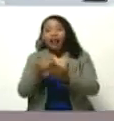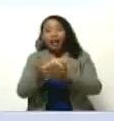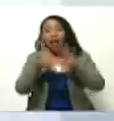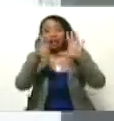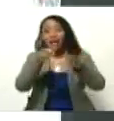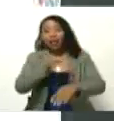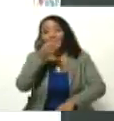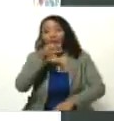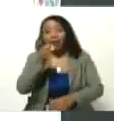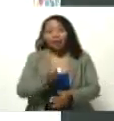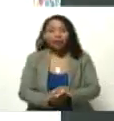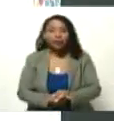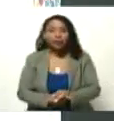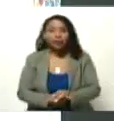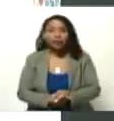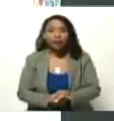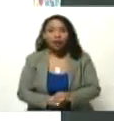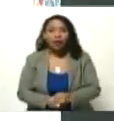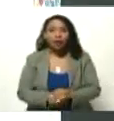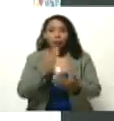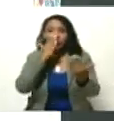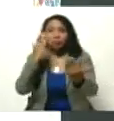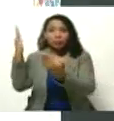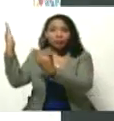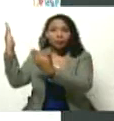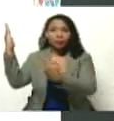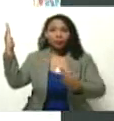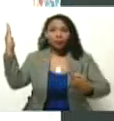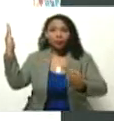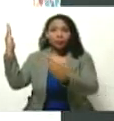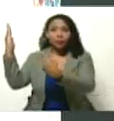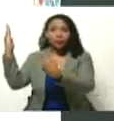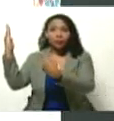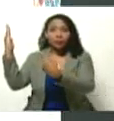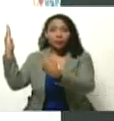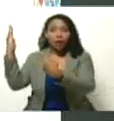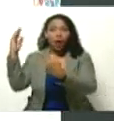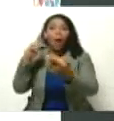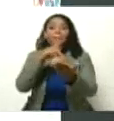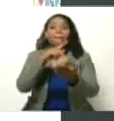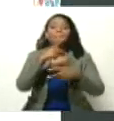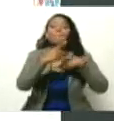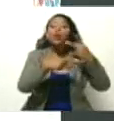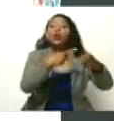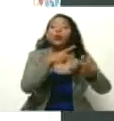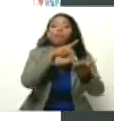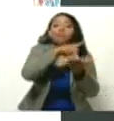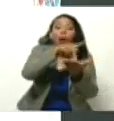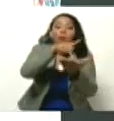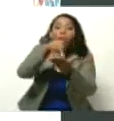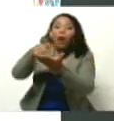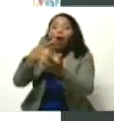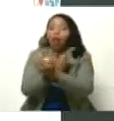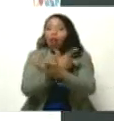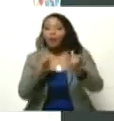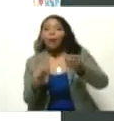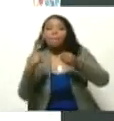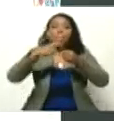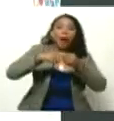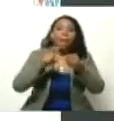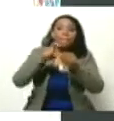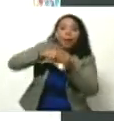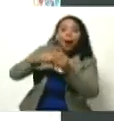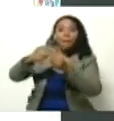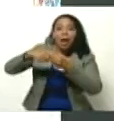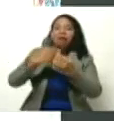de la tarde. Entre 2 de la tarde y 6 de la tarde. Es un proceso de postulaciones libre,